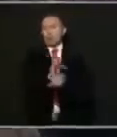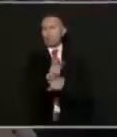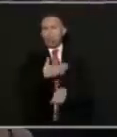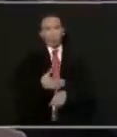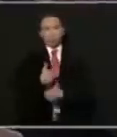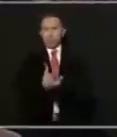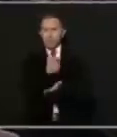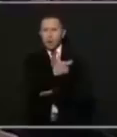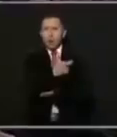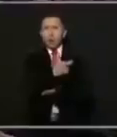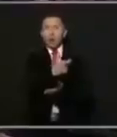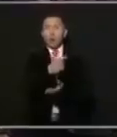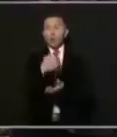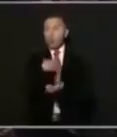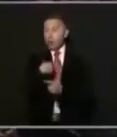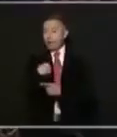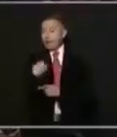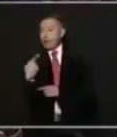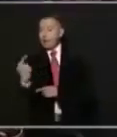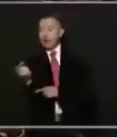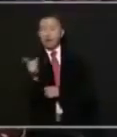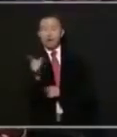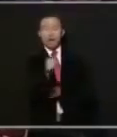Sin intermediarios.